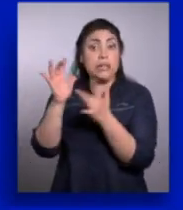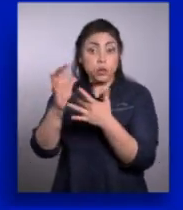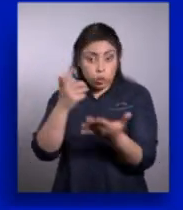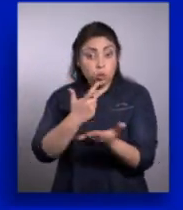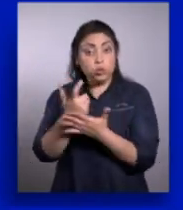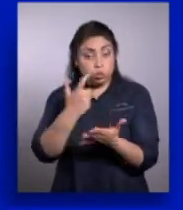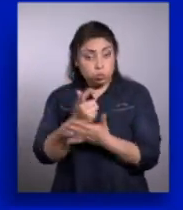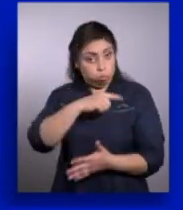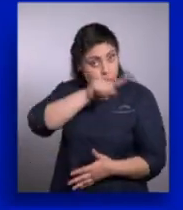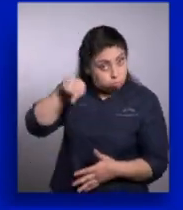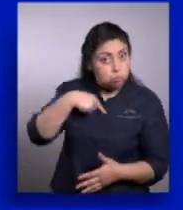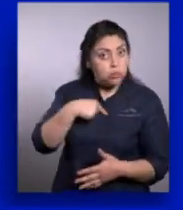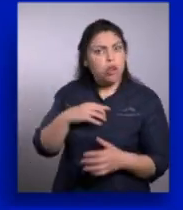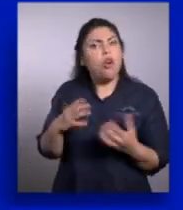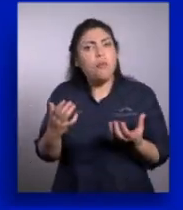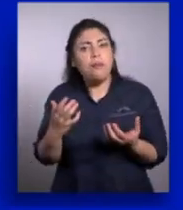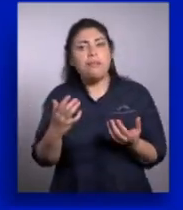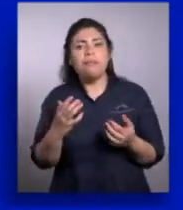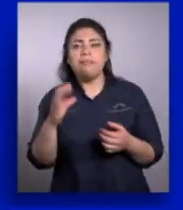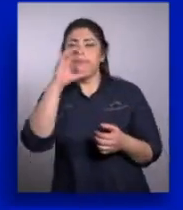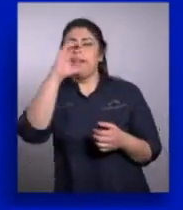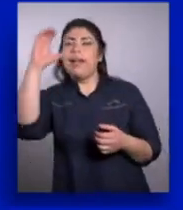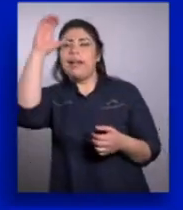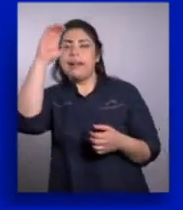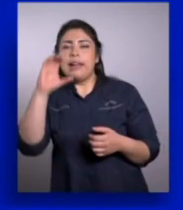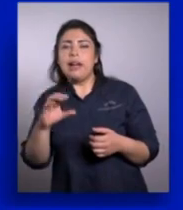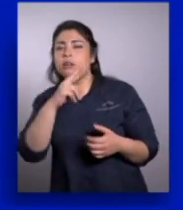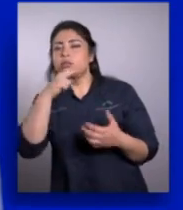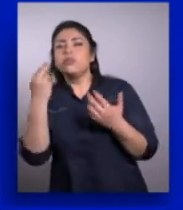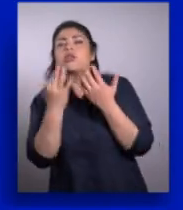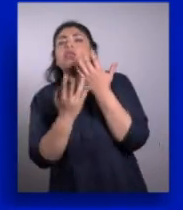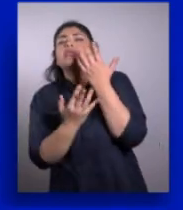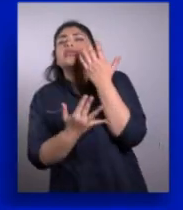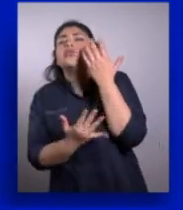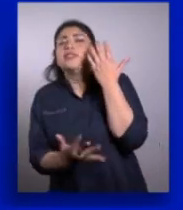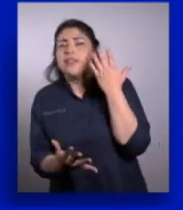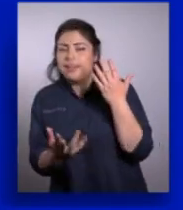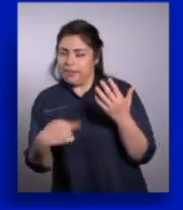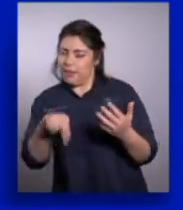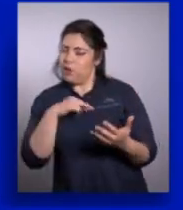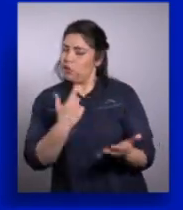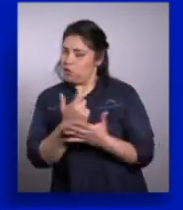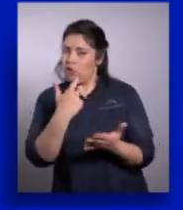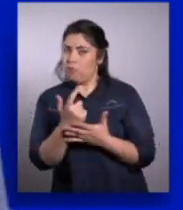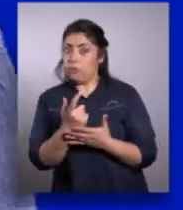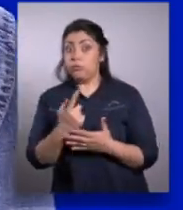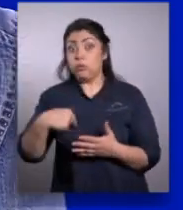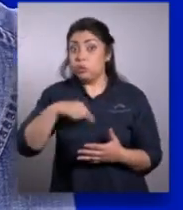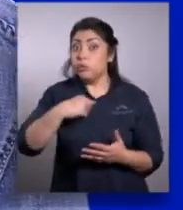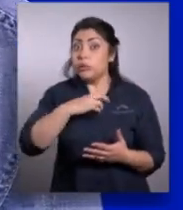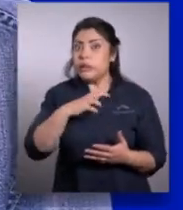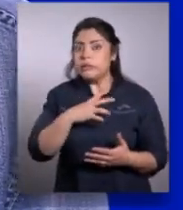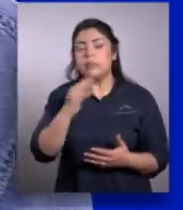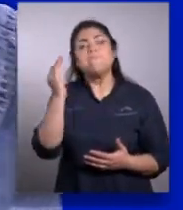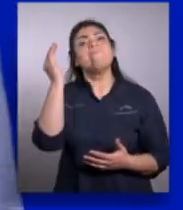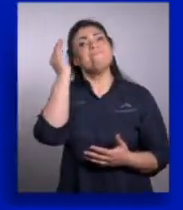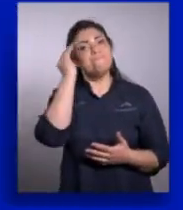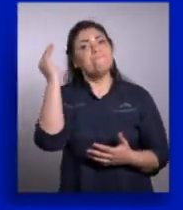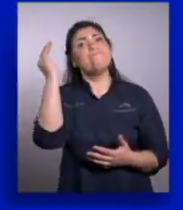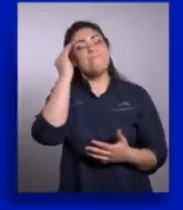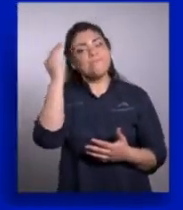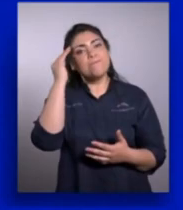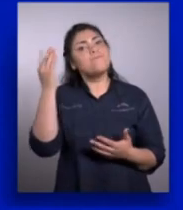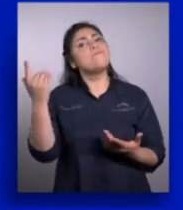calvario así que tenemos que nosotros estar conscientes de todo esto